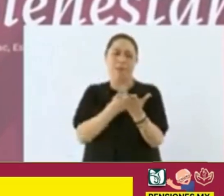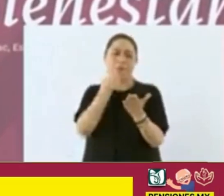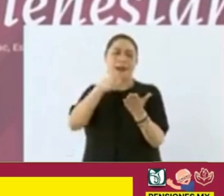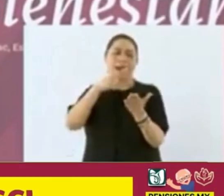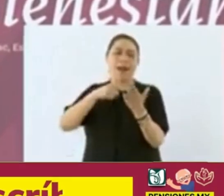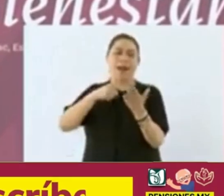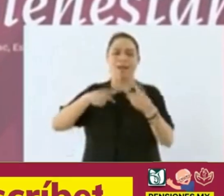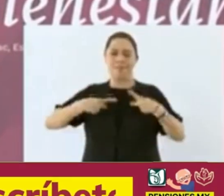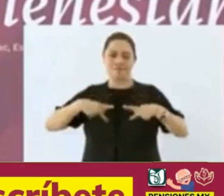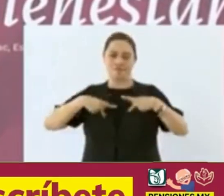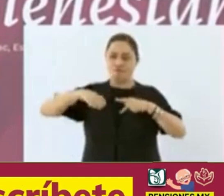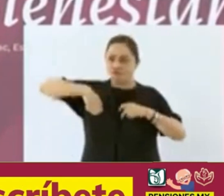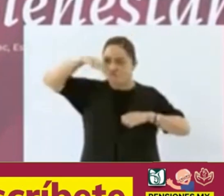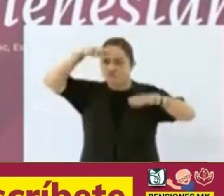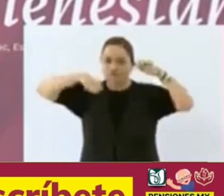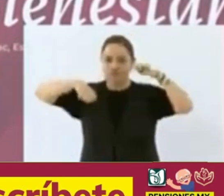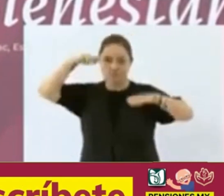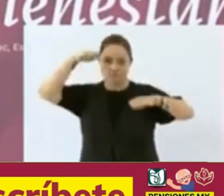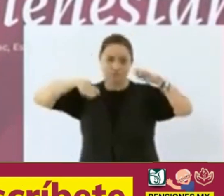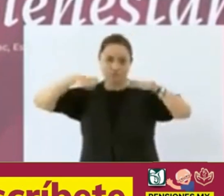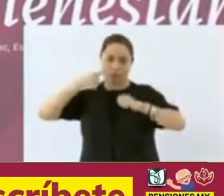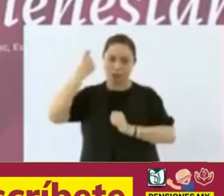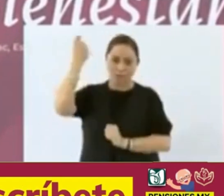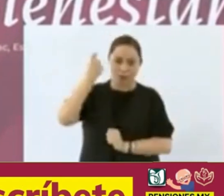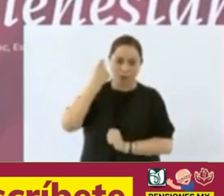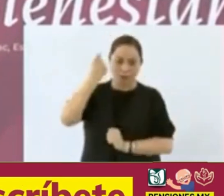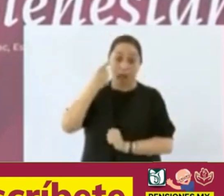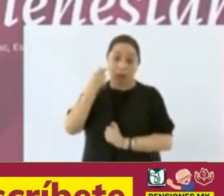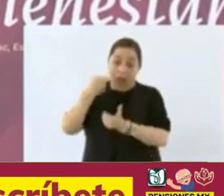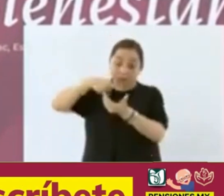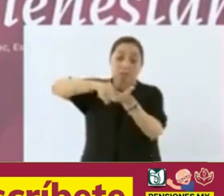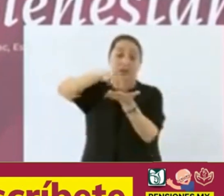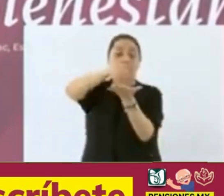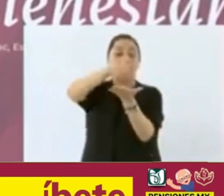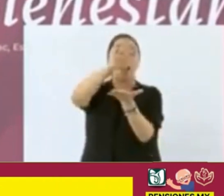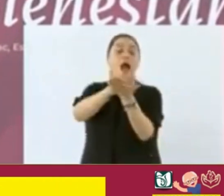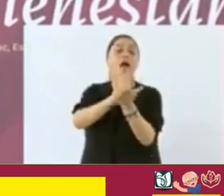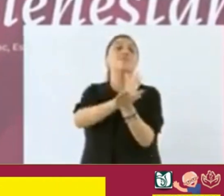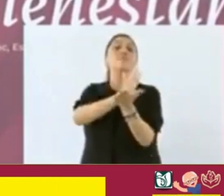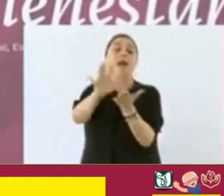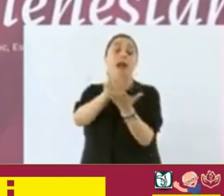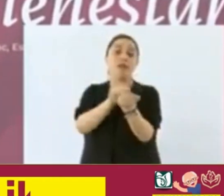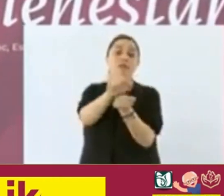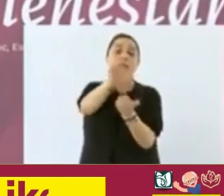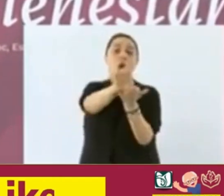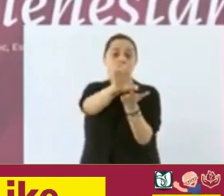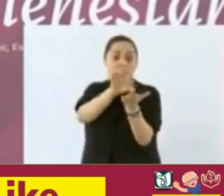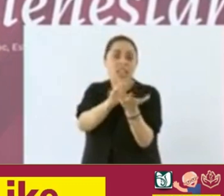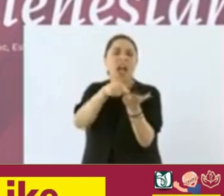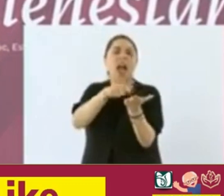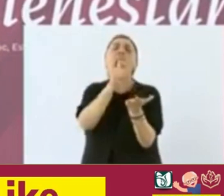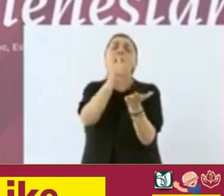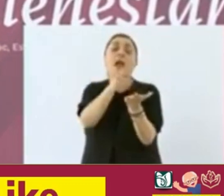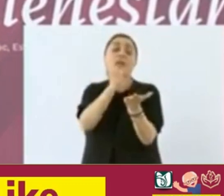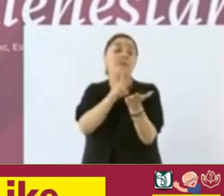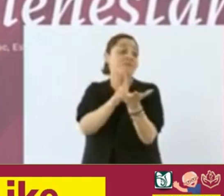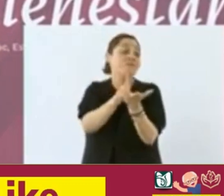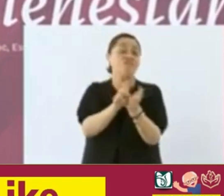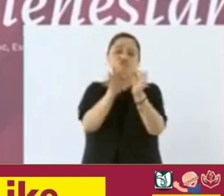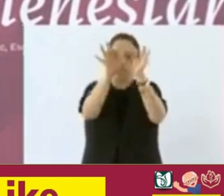esté en la constitución es decir sea un derecho constitucional